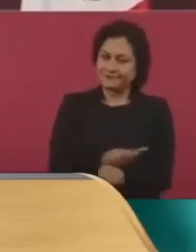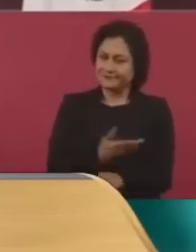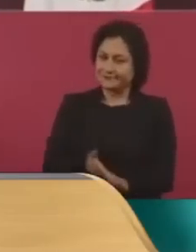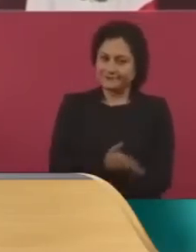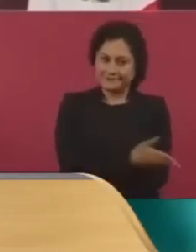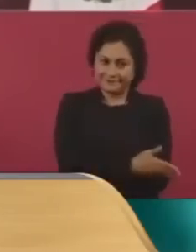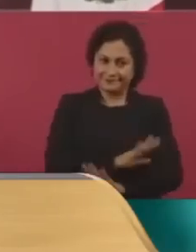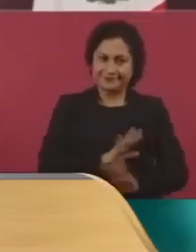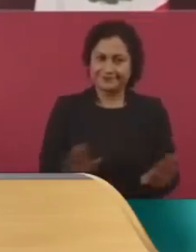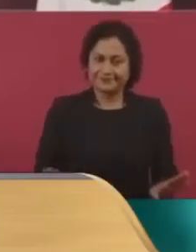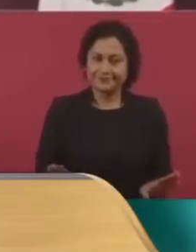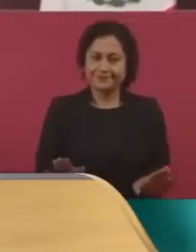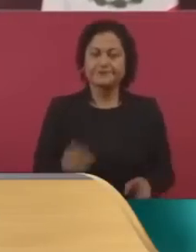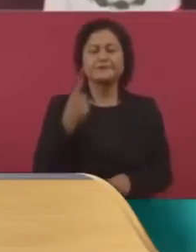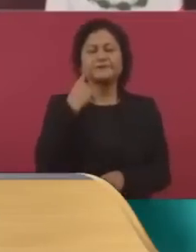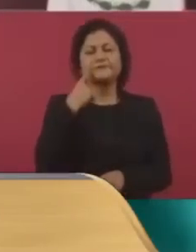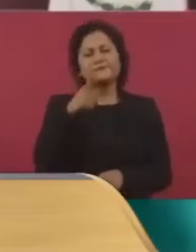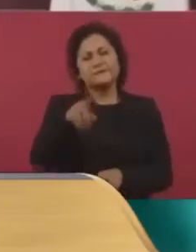vendieron